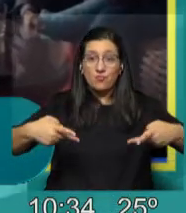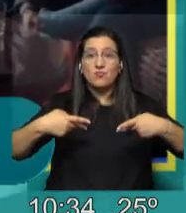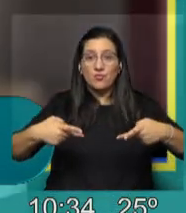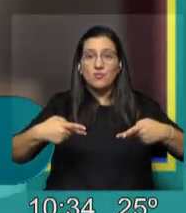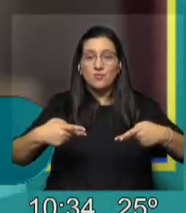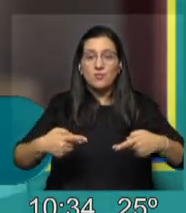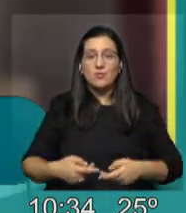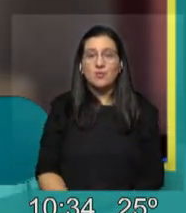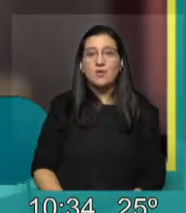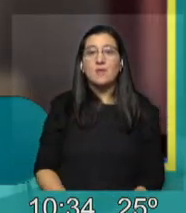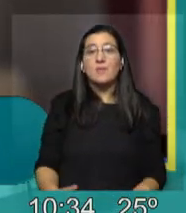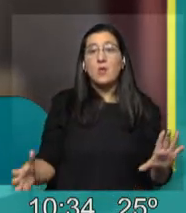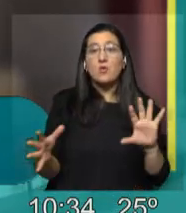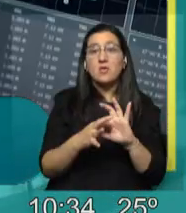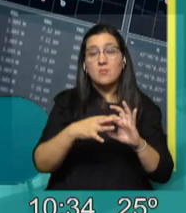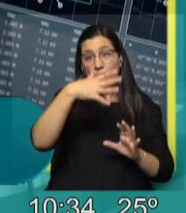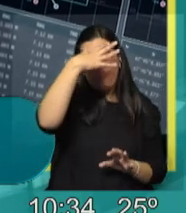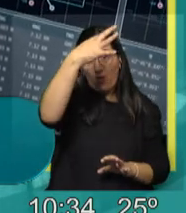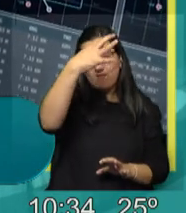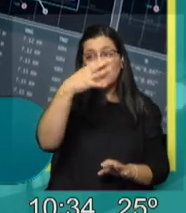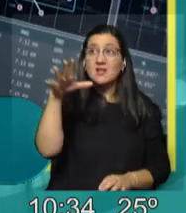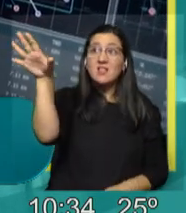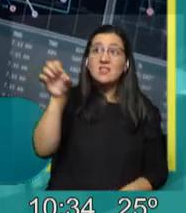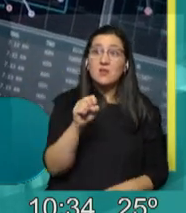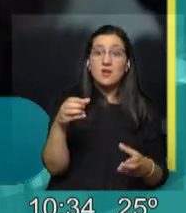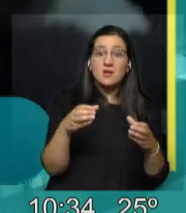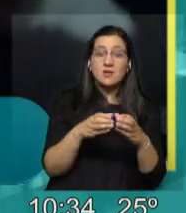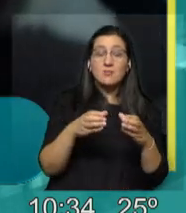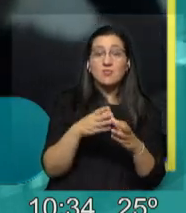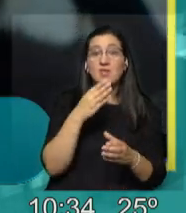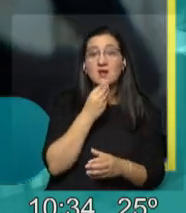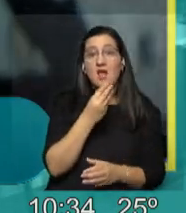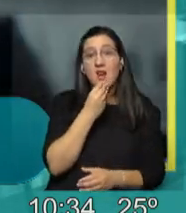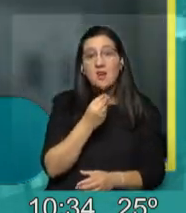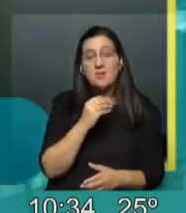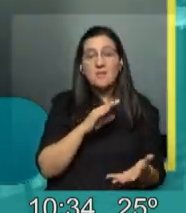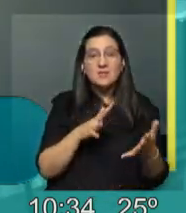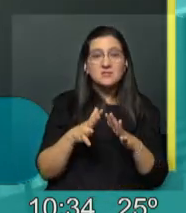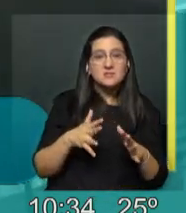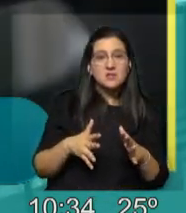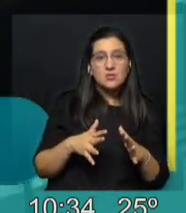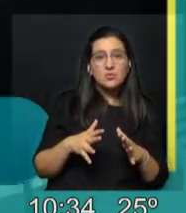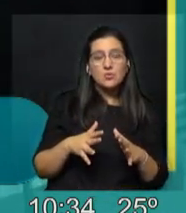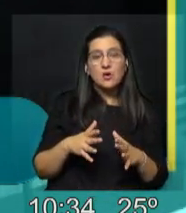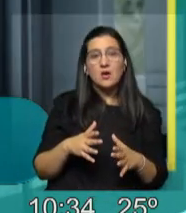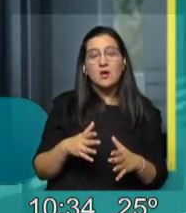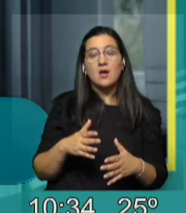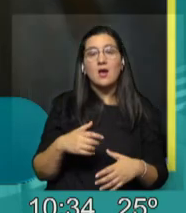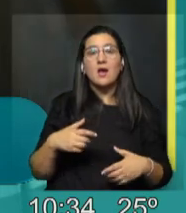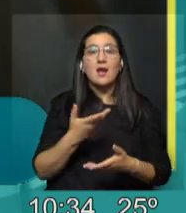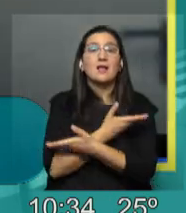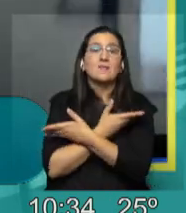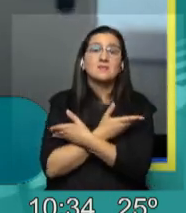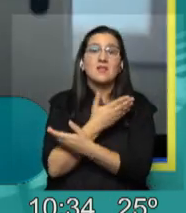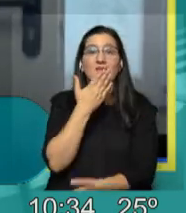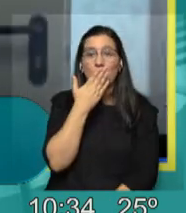para aunar pueblos, digamos. Se trae un equipo de Israel, muy parecido a la camiseta de Boca, por